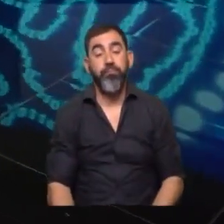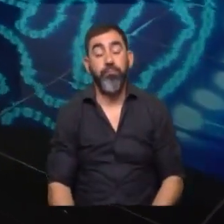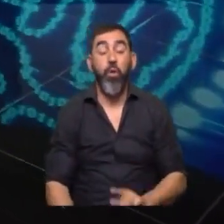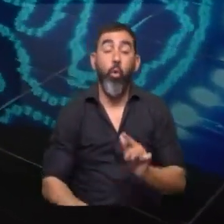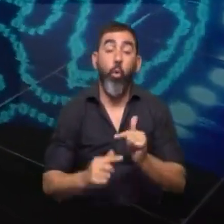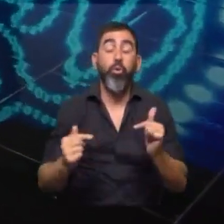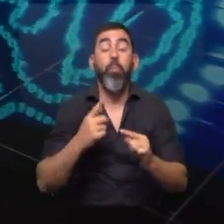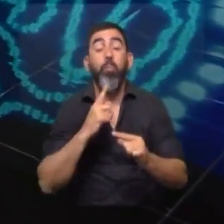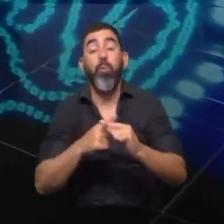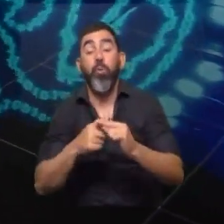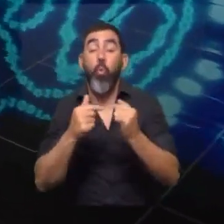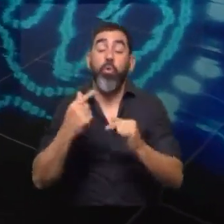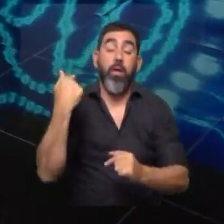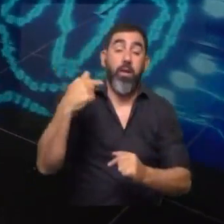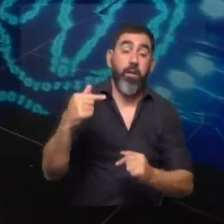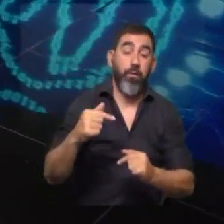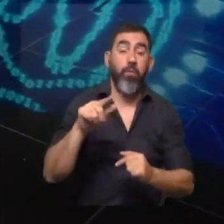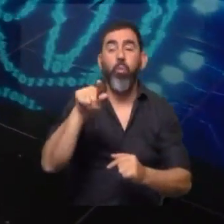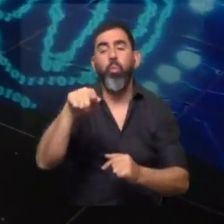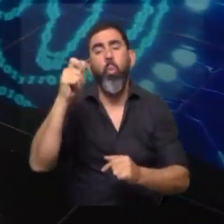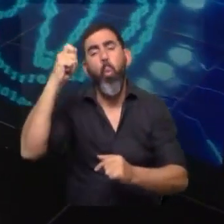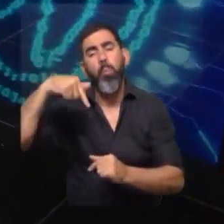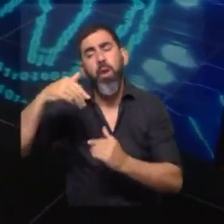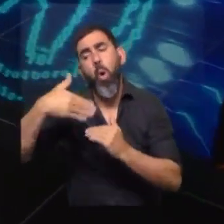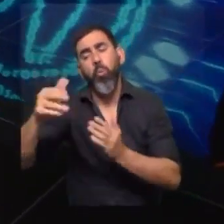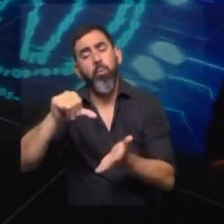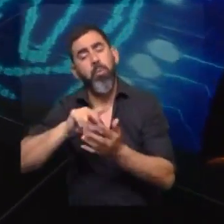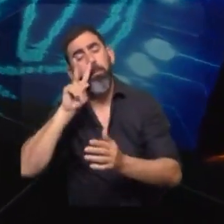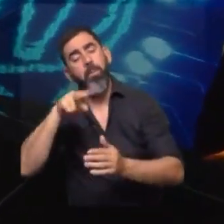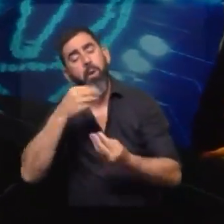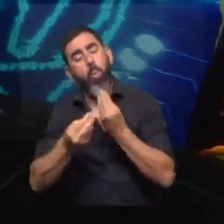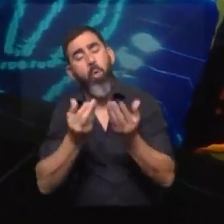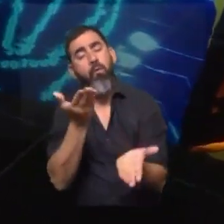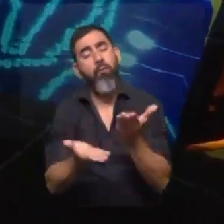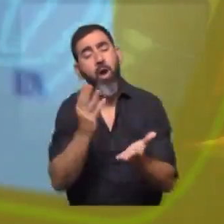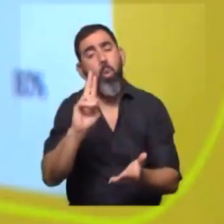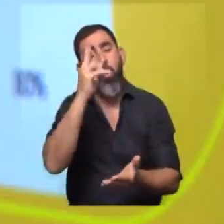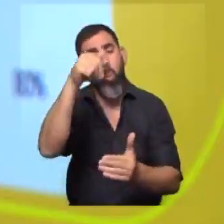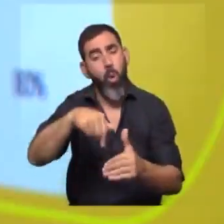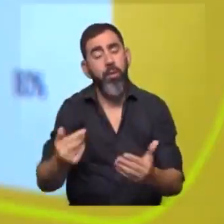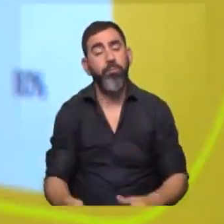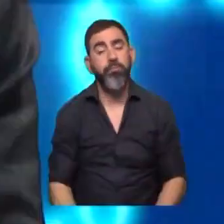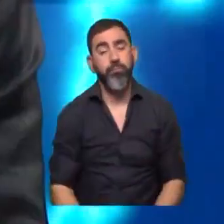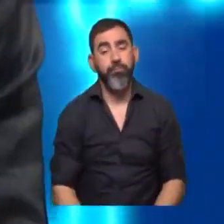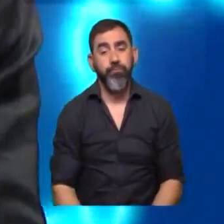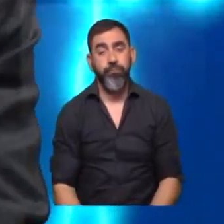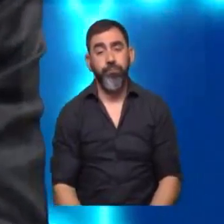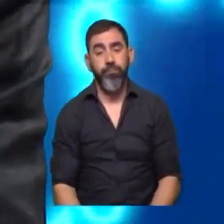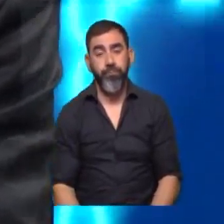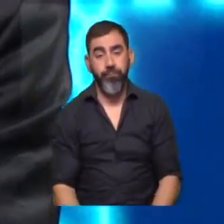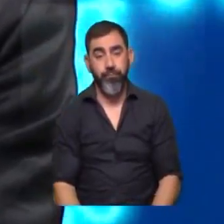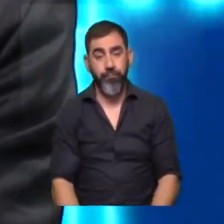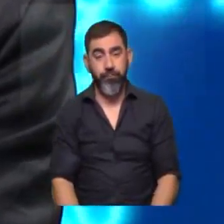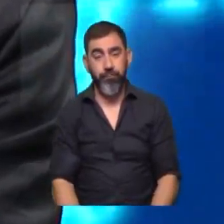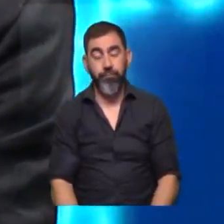positivas y otras negativas. Desde afuera, ¿cómo evaluarías la situación o la posición desde la cual Uruguay arranca? Te voy a